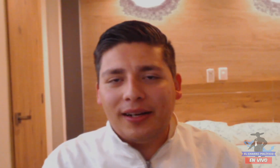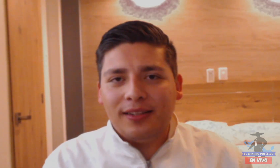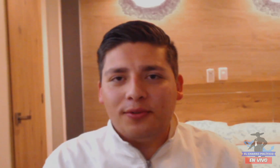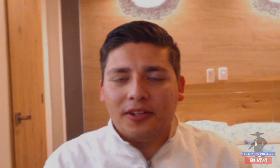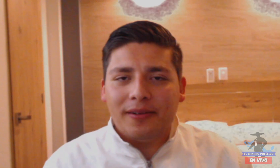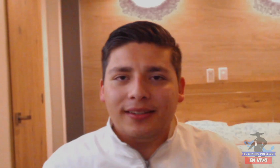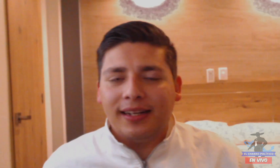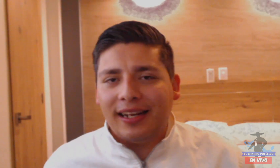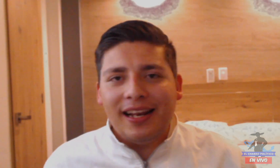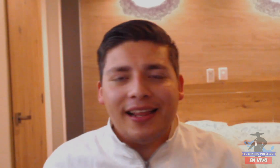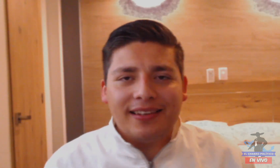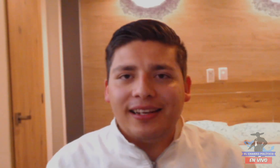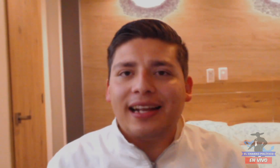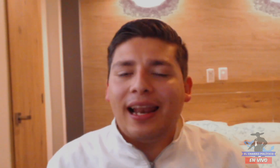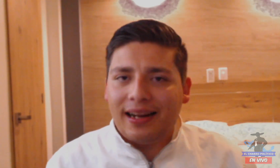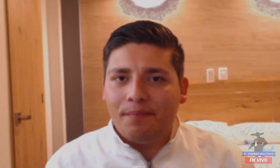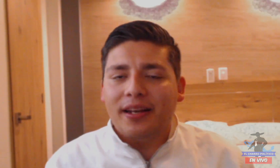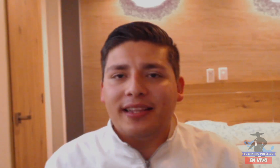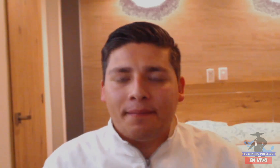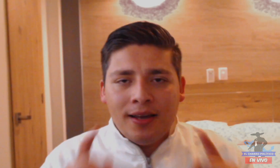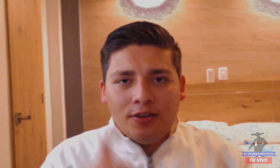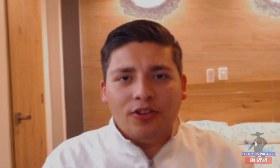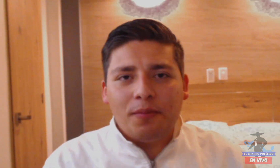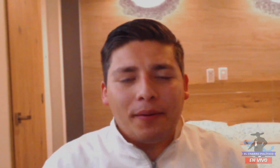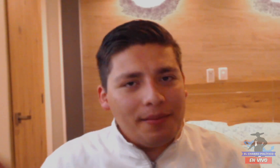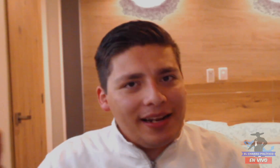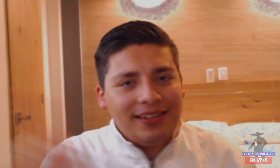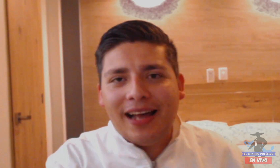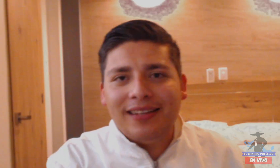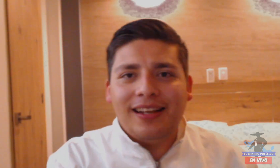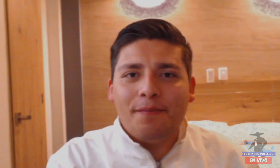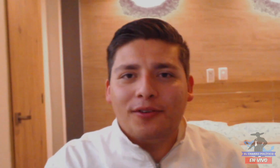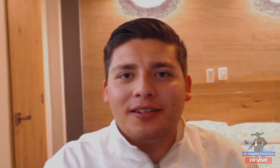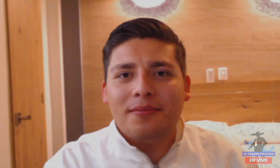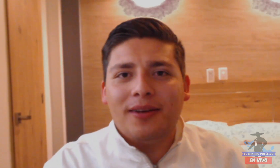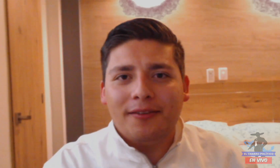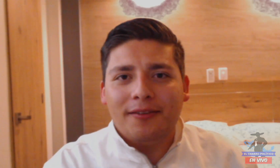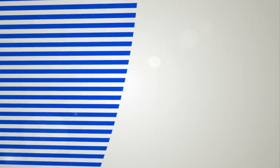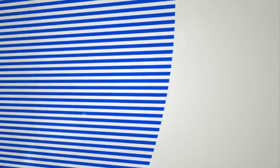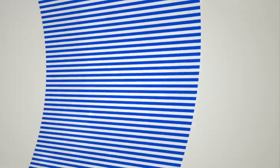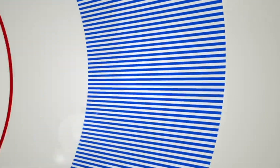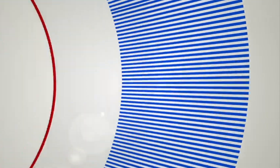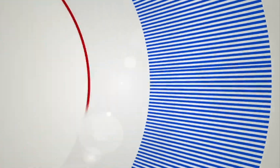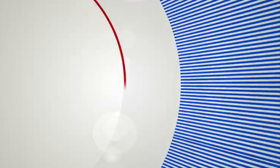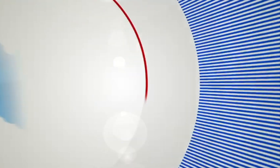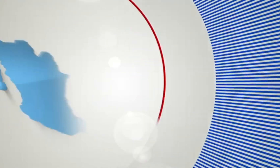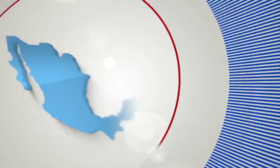video, te invito a que te suscribas a este canal y le des click a la campanita. Yo soy Pepe Ramírez, hasta la próxima.